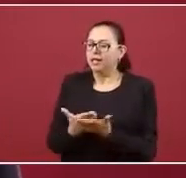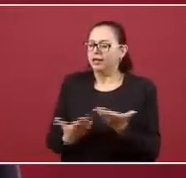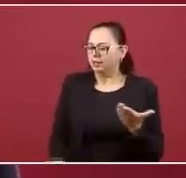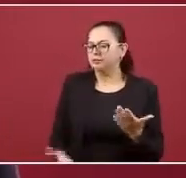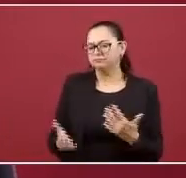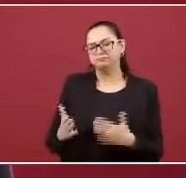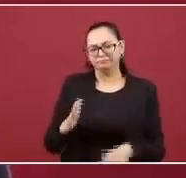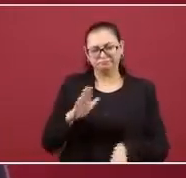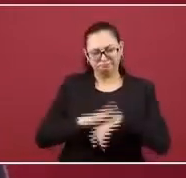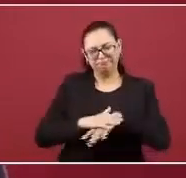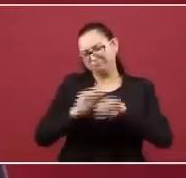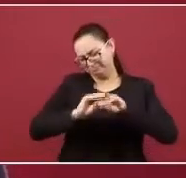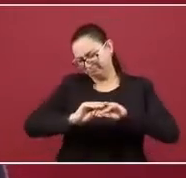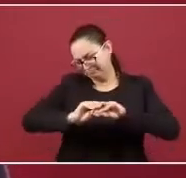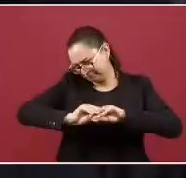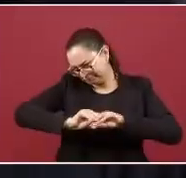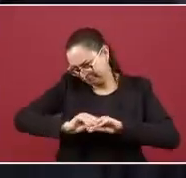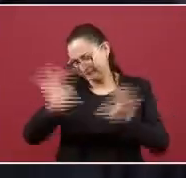aclararlo bien.